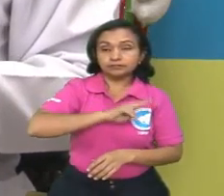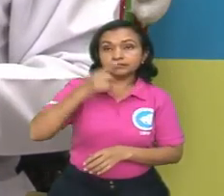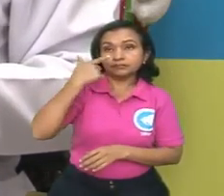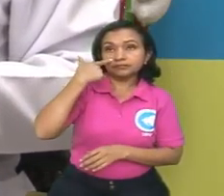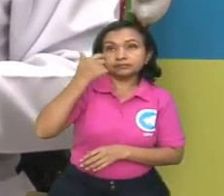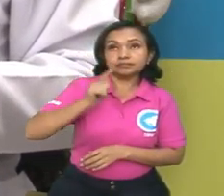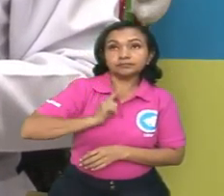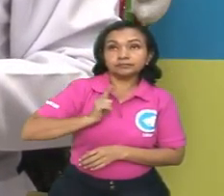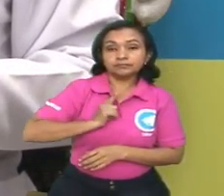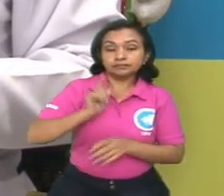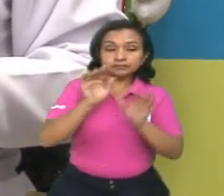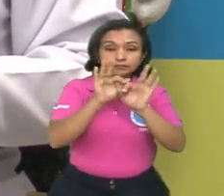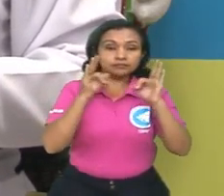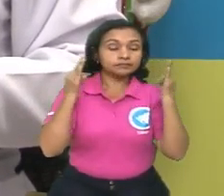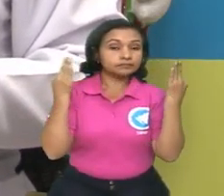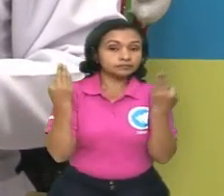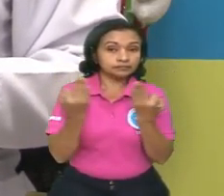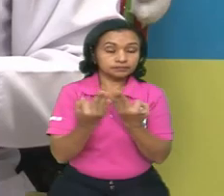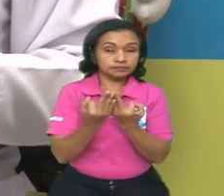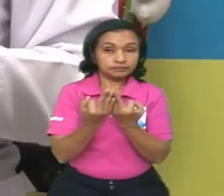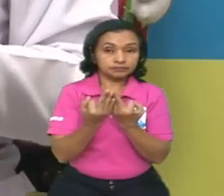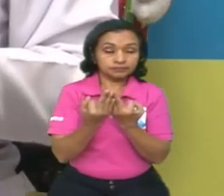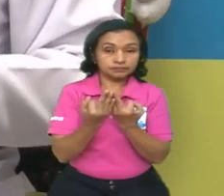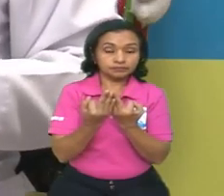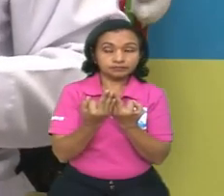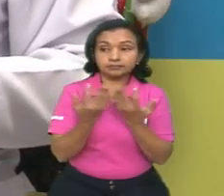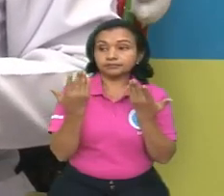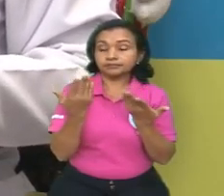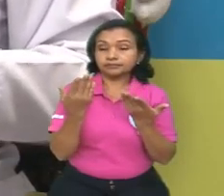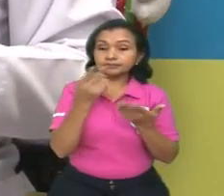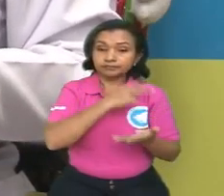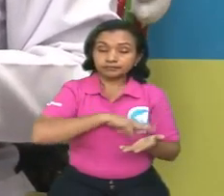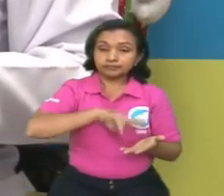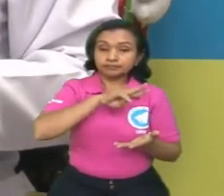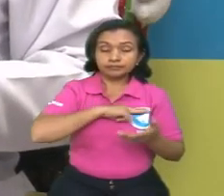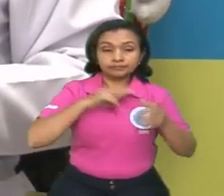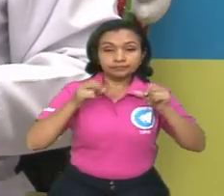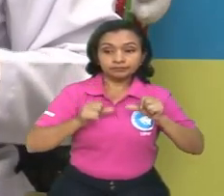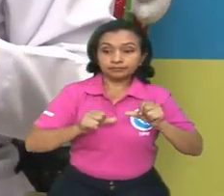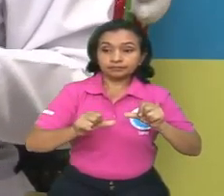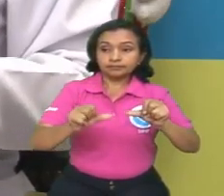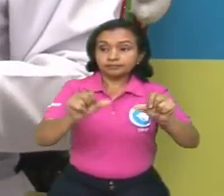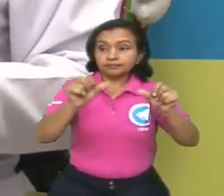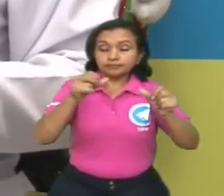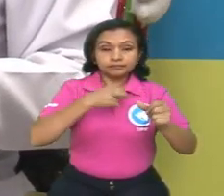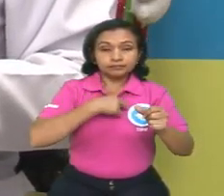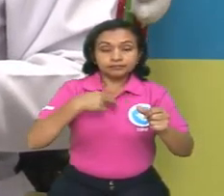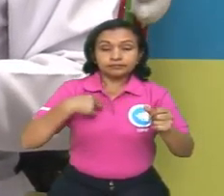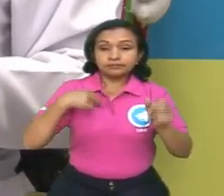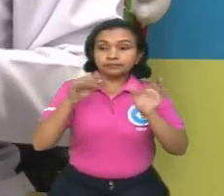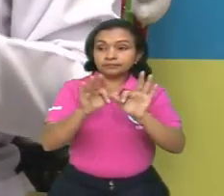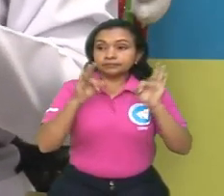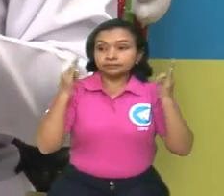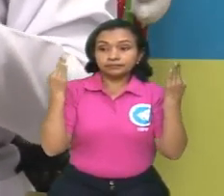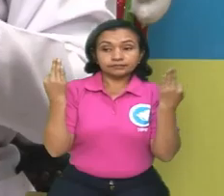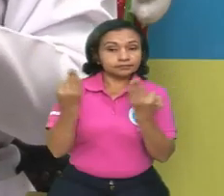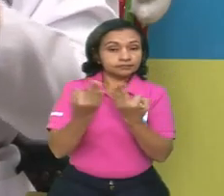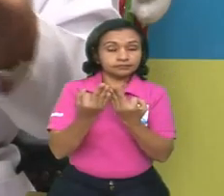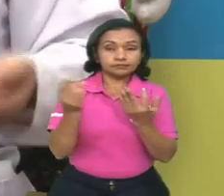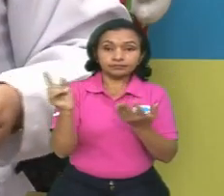que todo inicia en la familia, los valores de perseverar y continuar con un esposo, con la familia. Entonces no